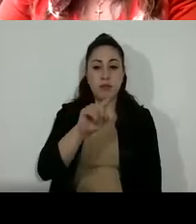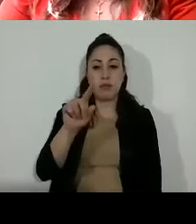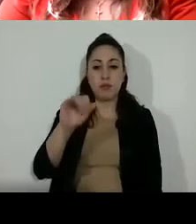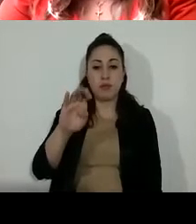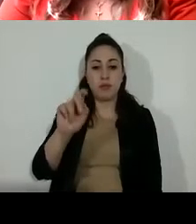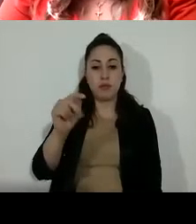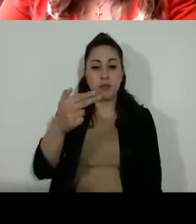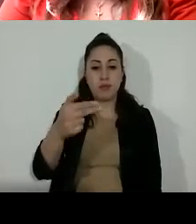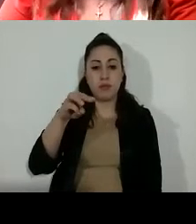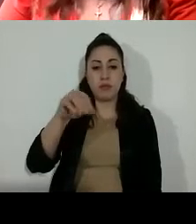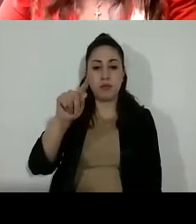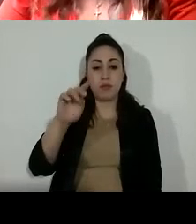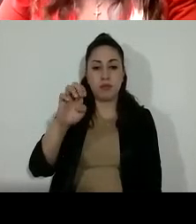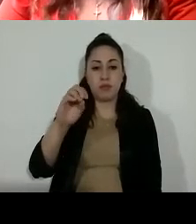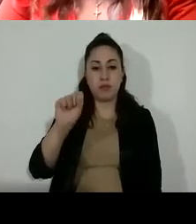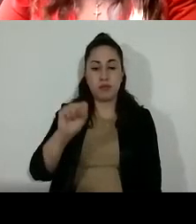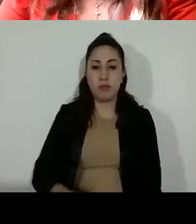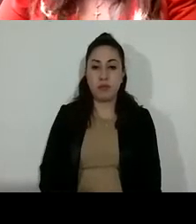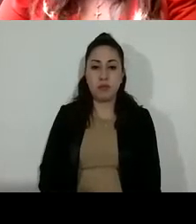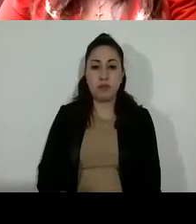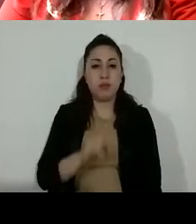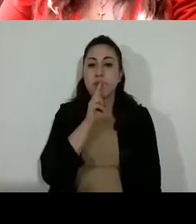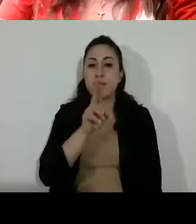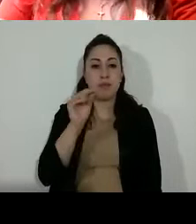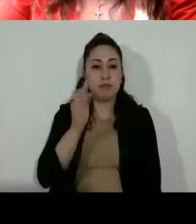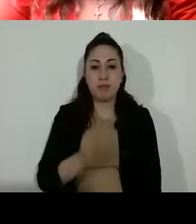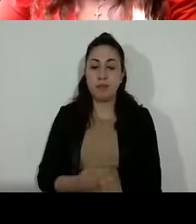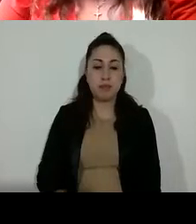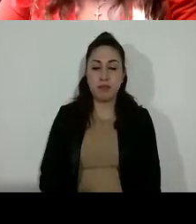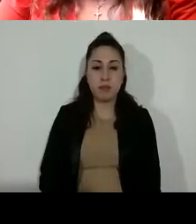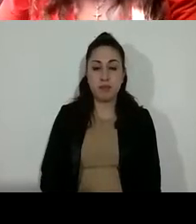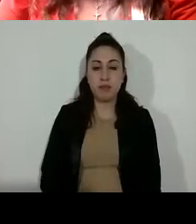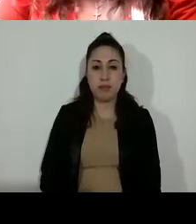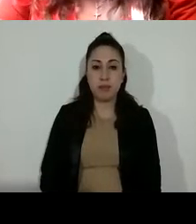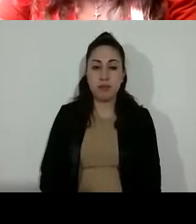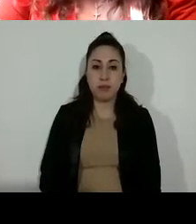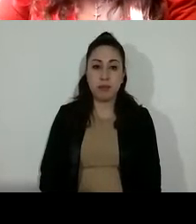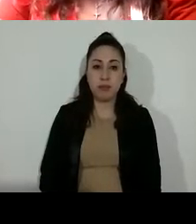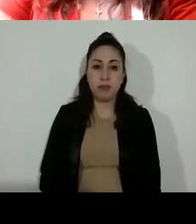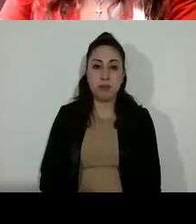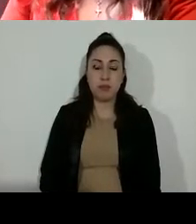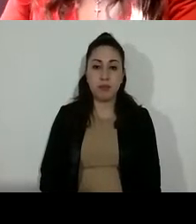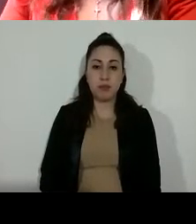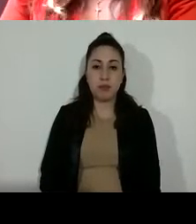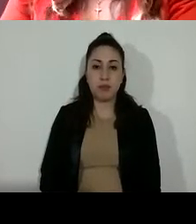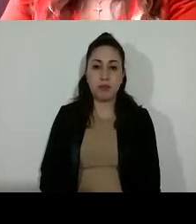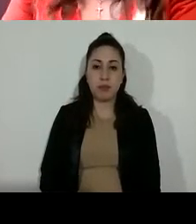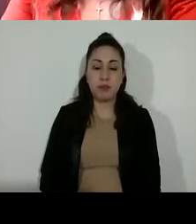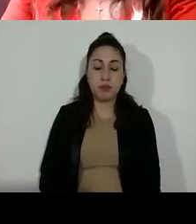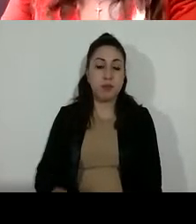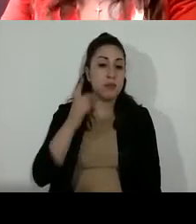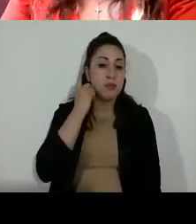Hernández. En contra. Gracias, diputada.